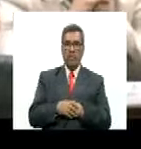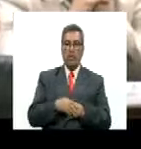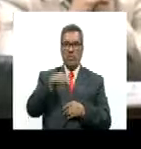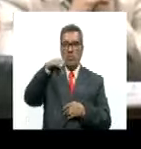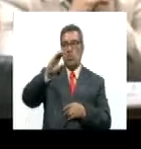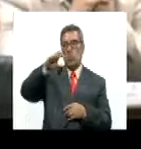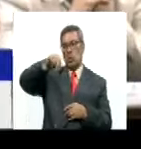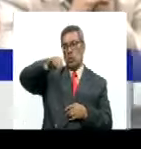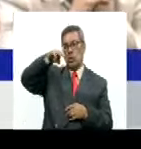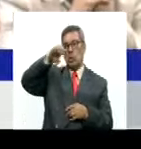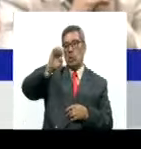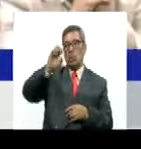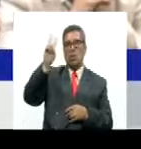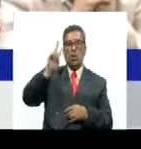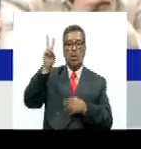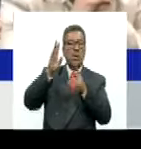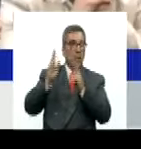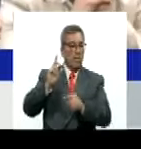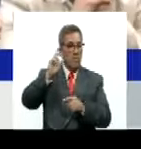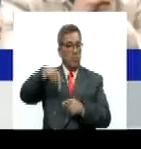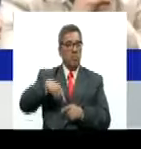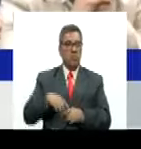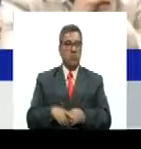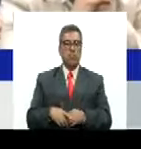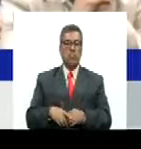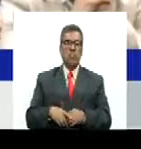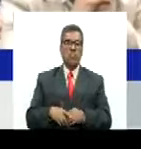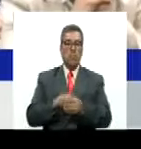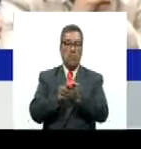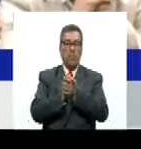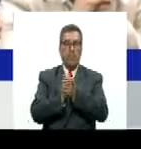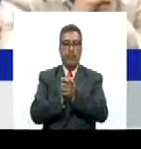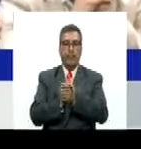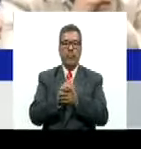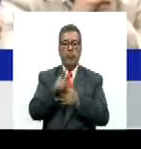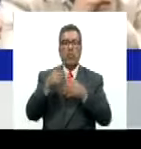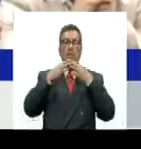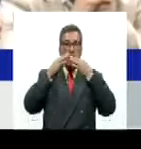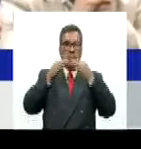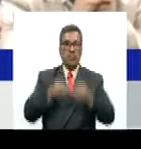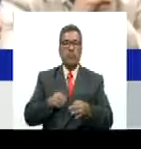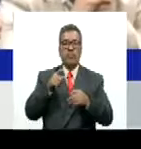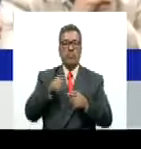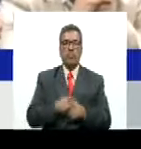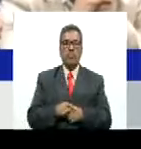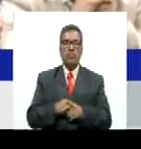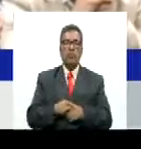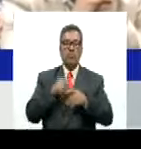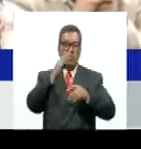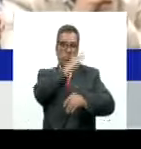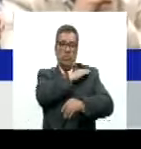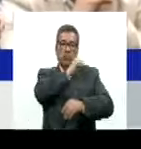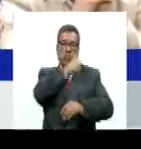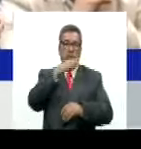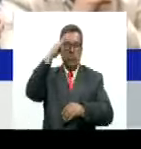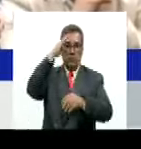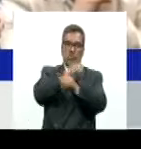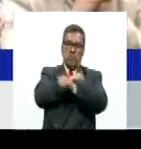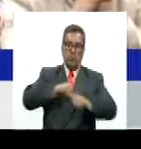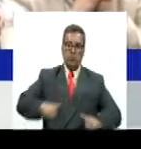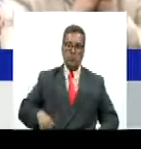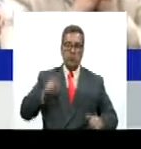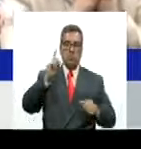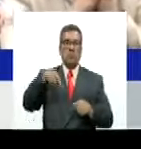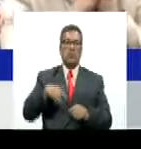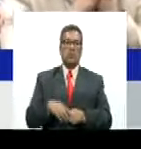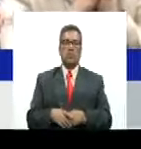CNE venezolano y también con compañeros oficiales de alto rango de nuestra Fuerza Armada.